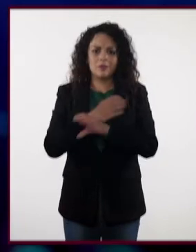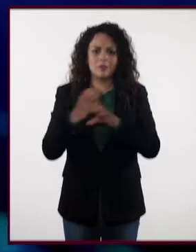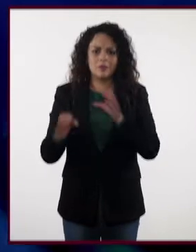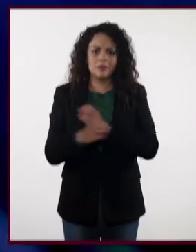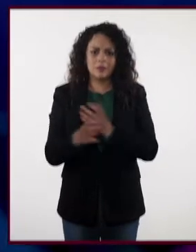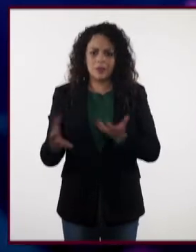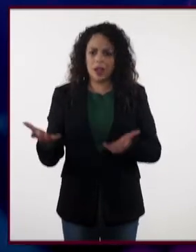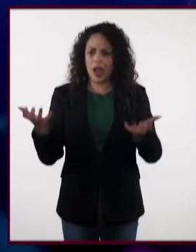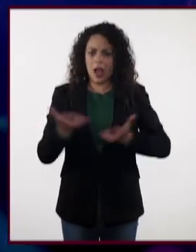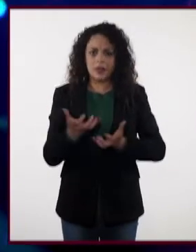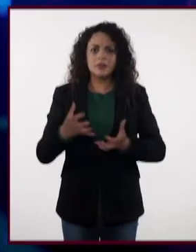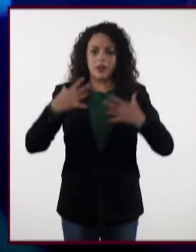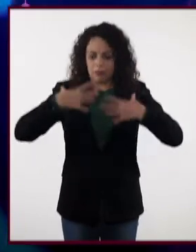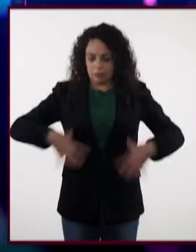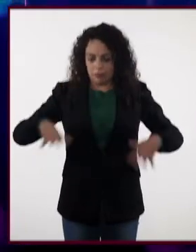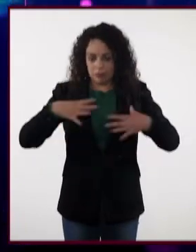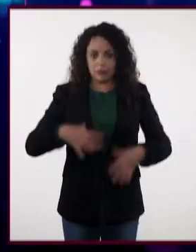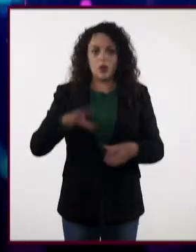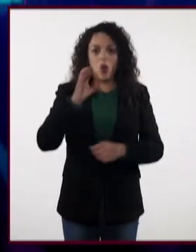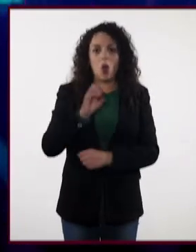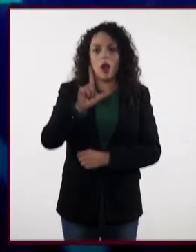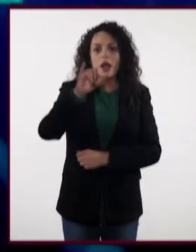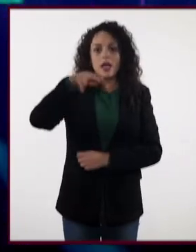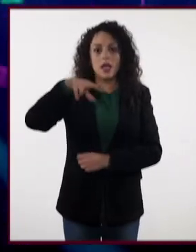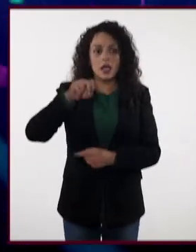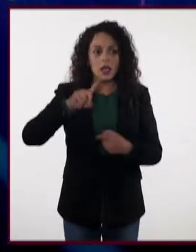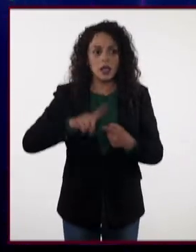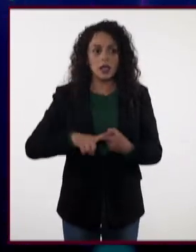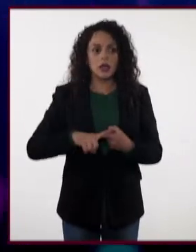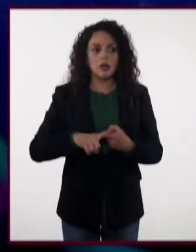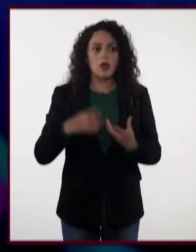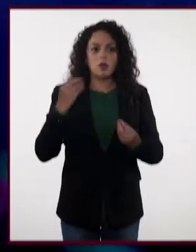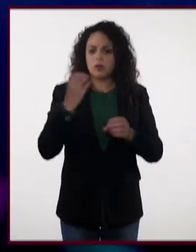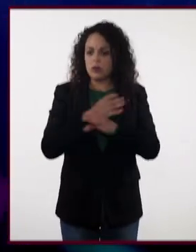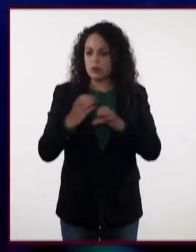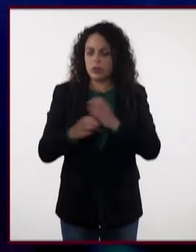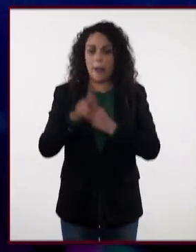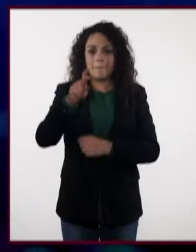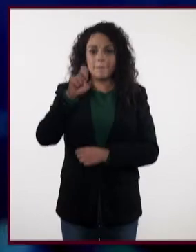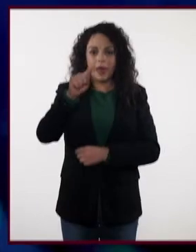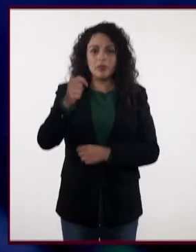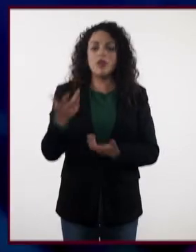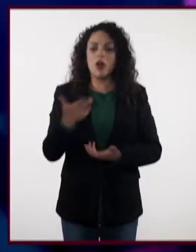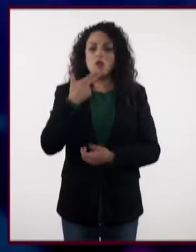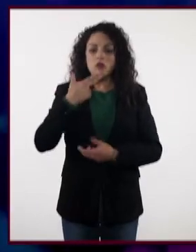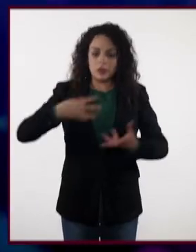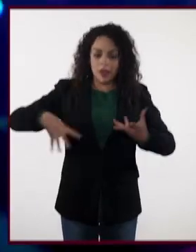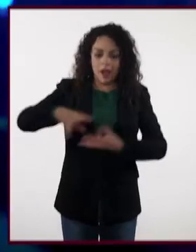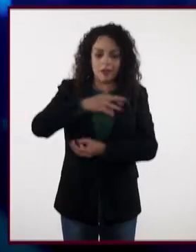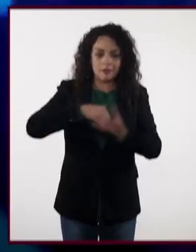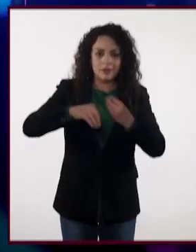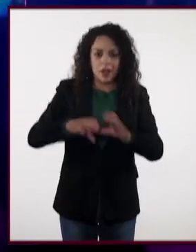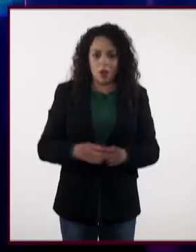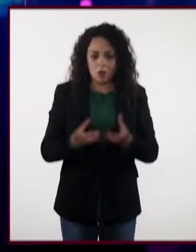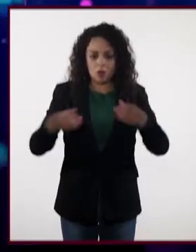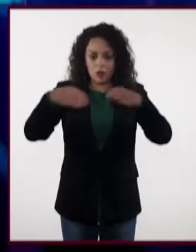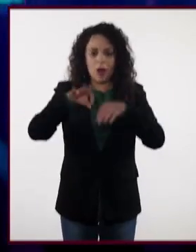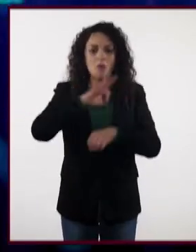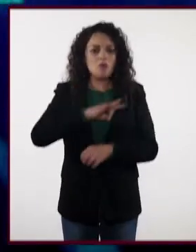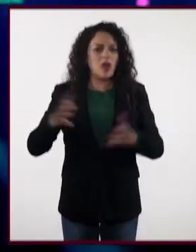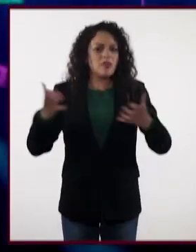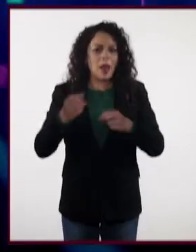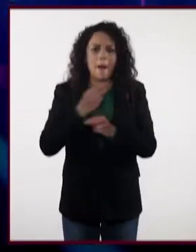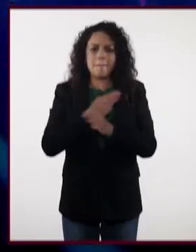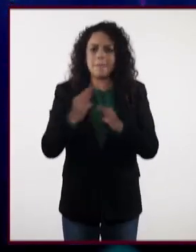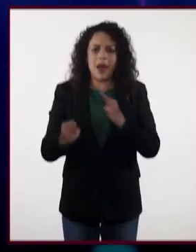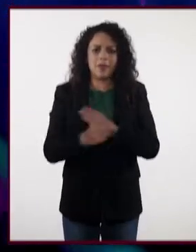ponemos, ¿no? O lino, o cómo ahora el PET o cosas que se están reciclando como de botellas podemos hacer materiales, me parece